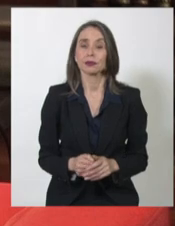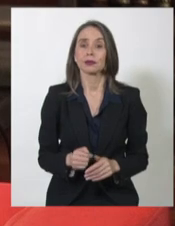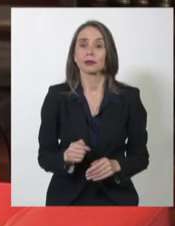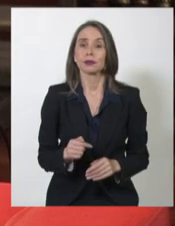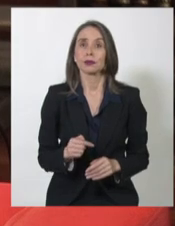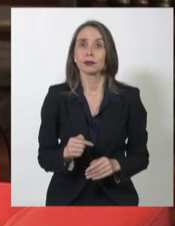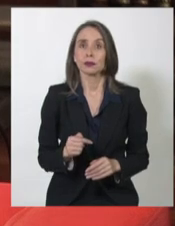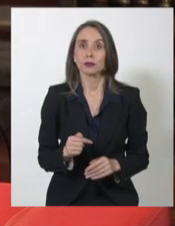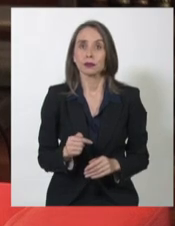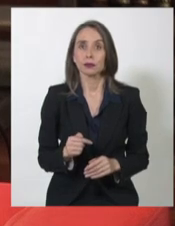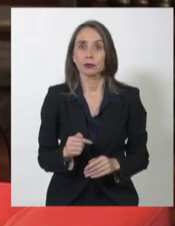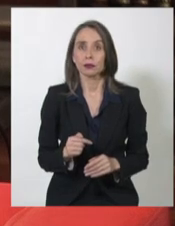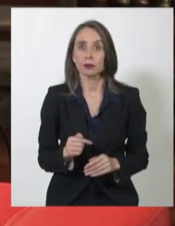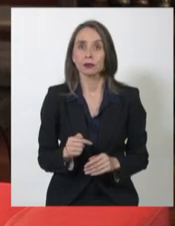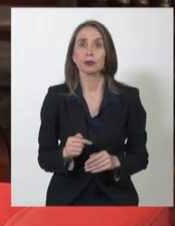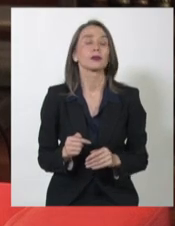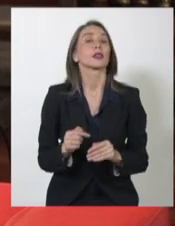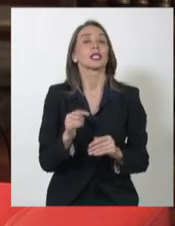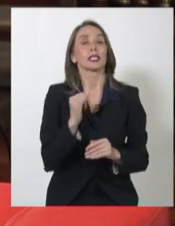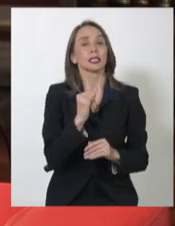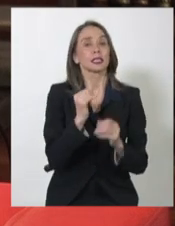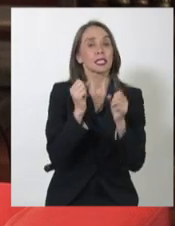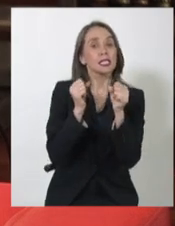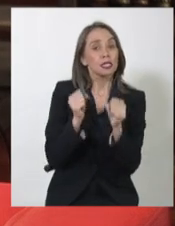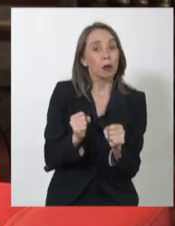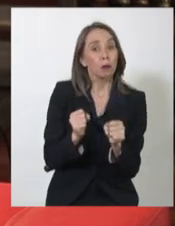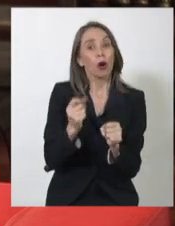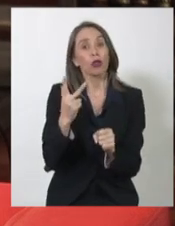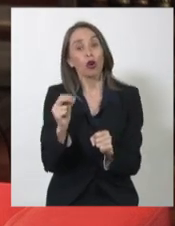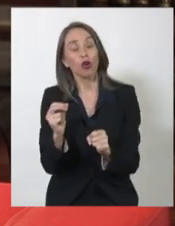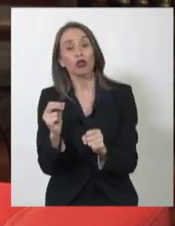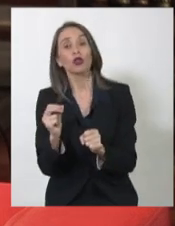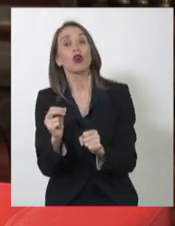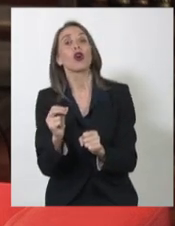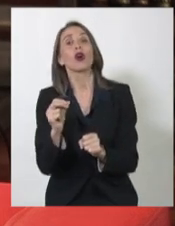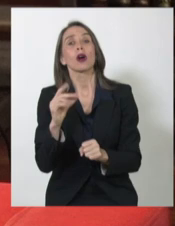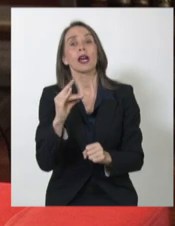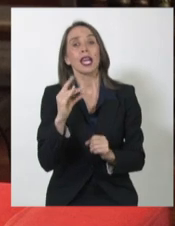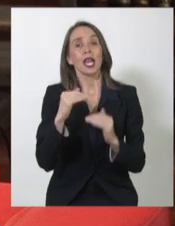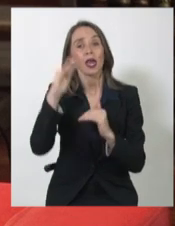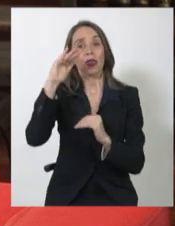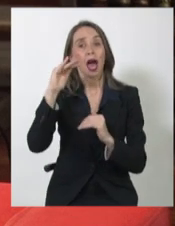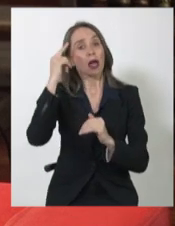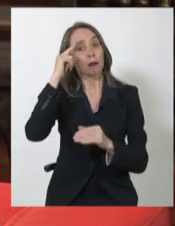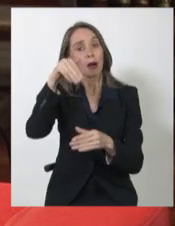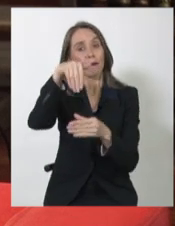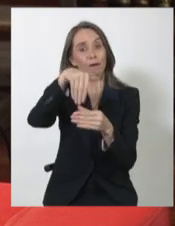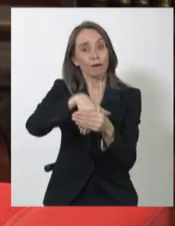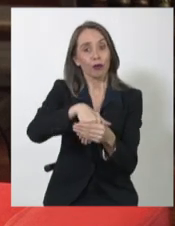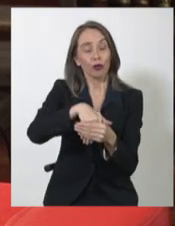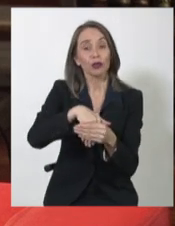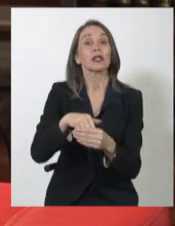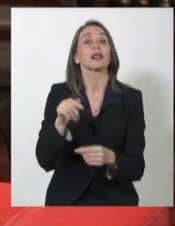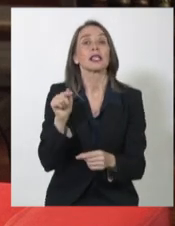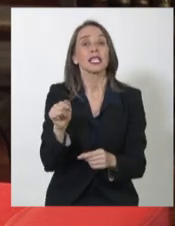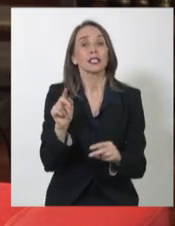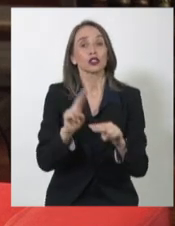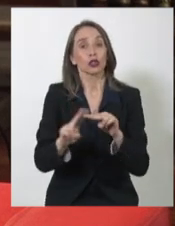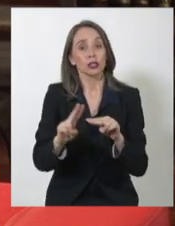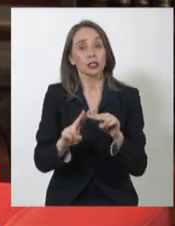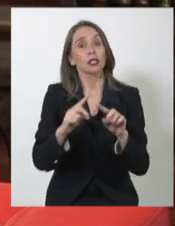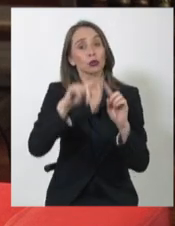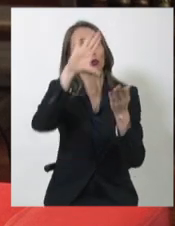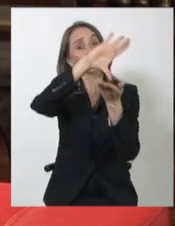posibilidad de aumentar la edad para el sufragio, esto se ha hecho en